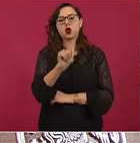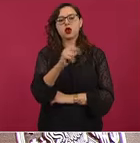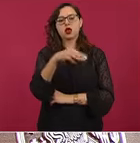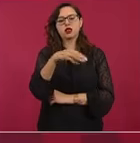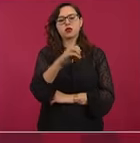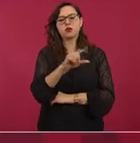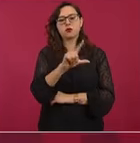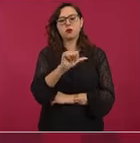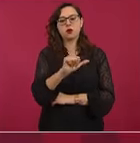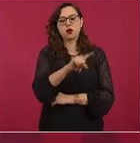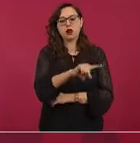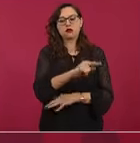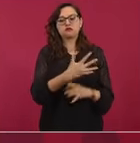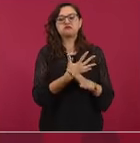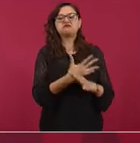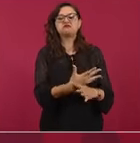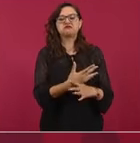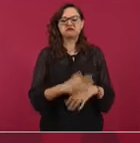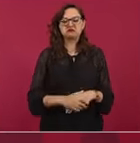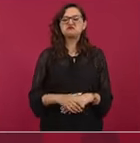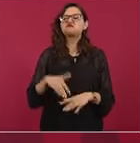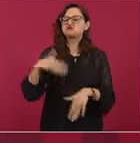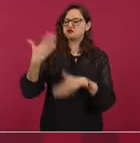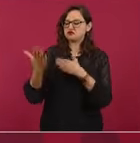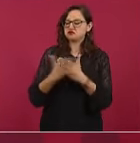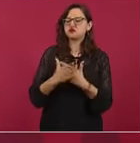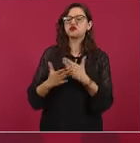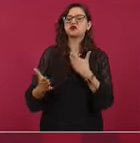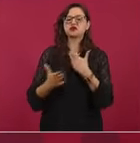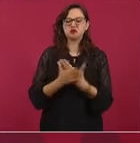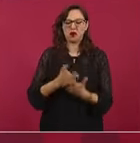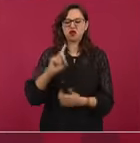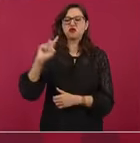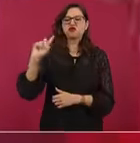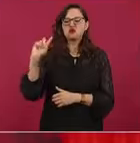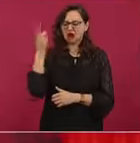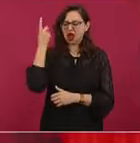pronosticaba que iba a estar el dólar en 35 pesos, ¿no?